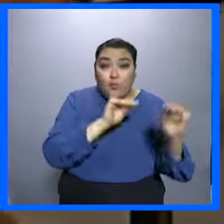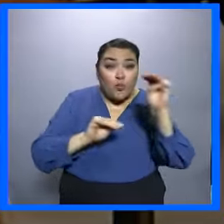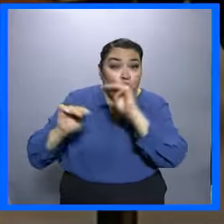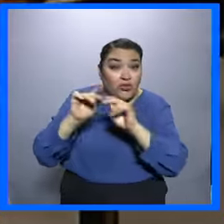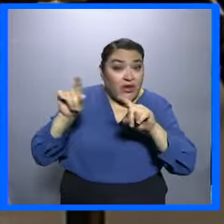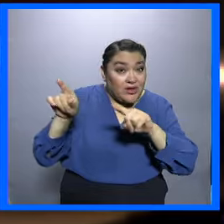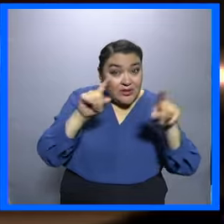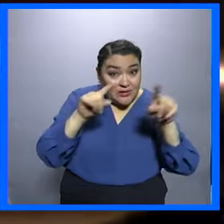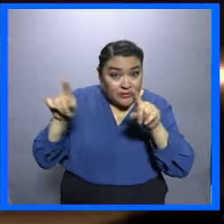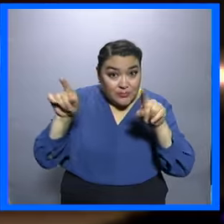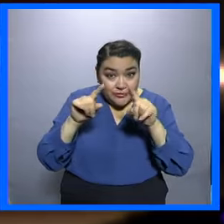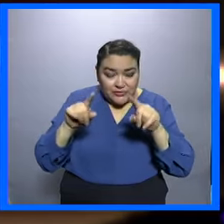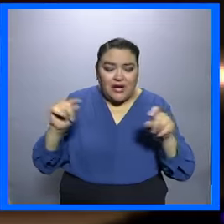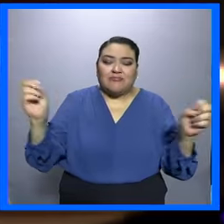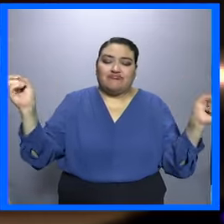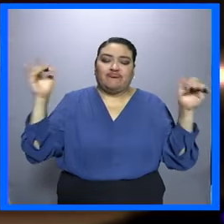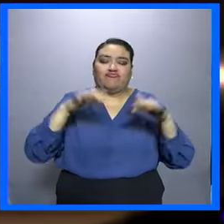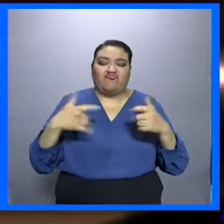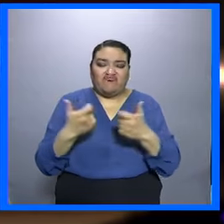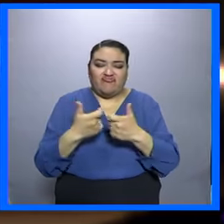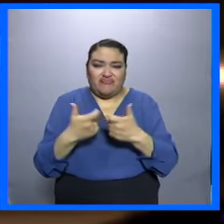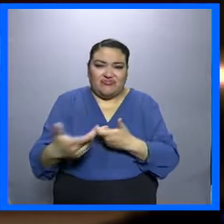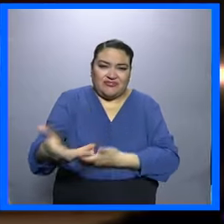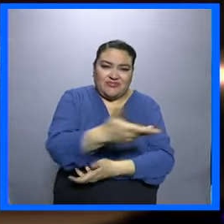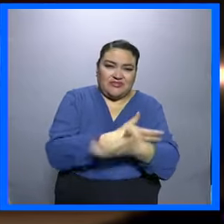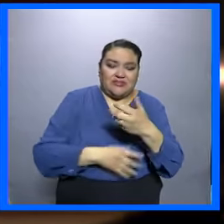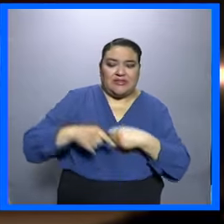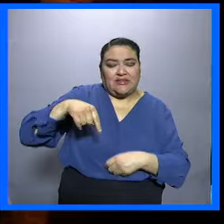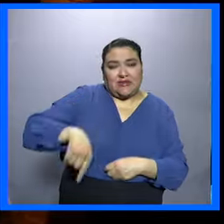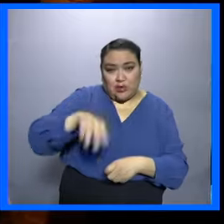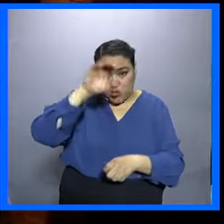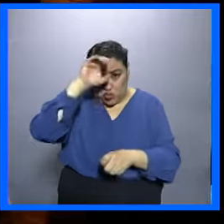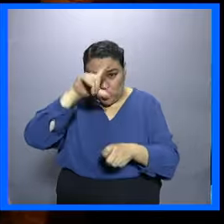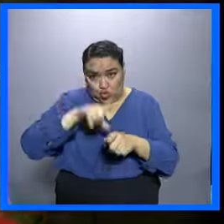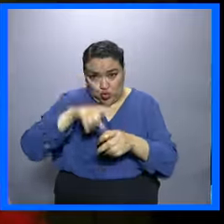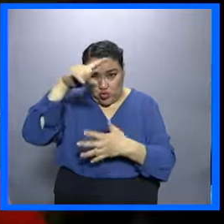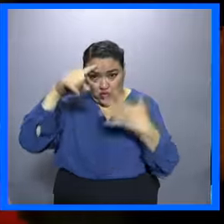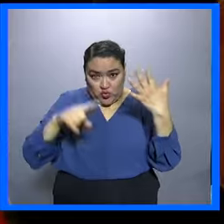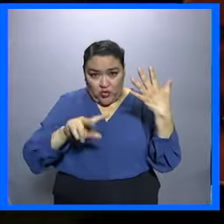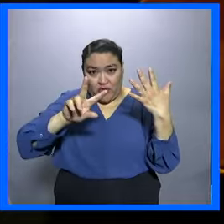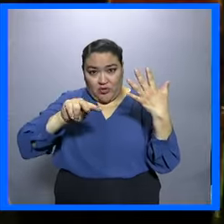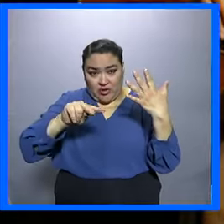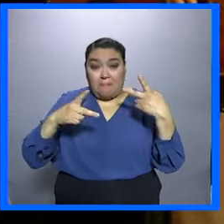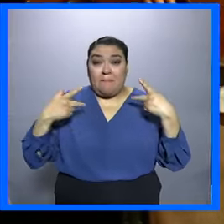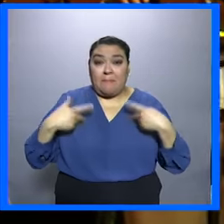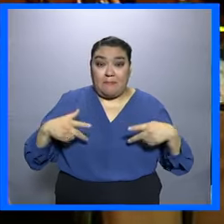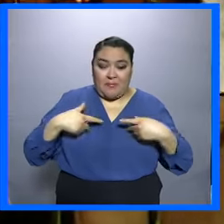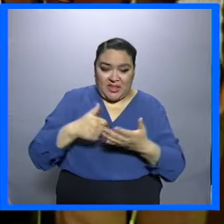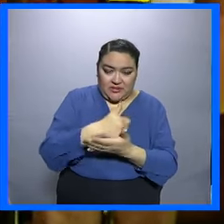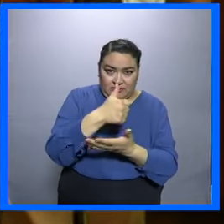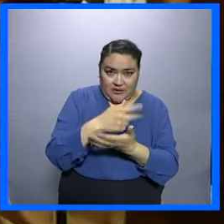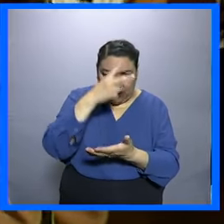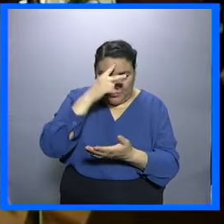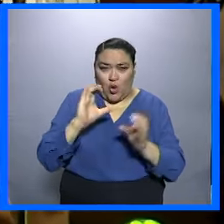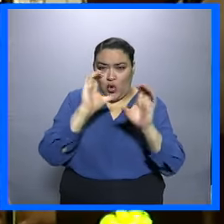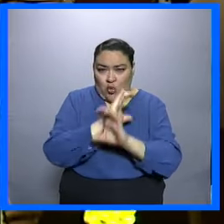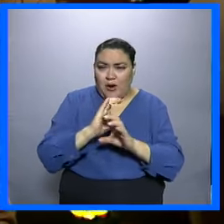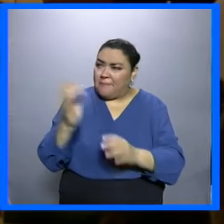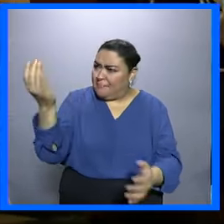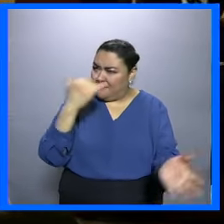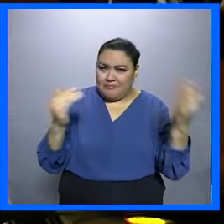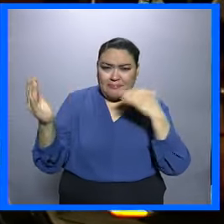de altruismo y solidaridad en las instalaciones de Plural TV, donde huapangueros radicados en la Ciudad de México ofrecieron